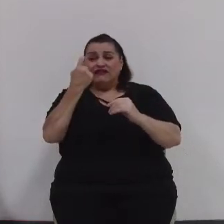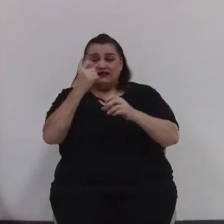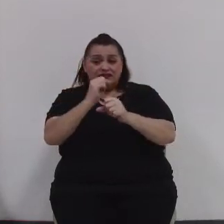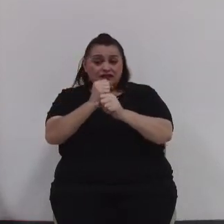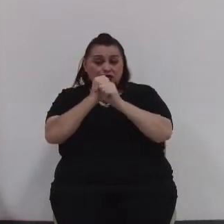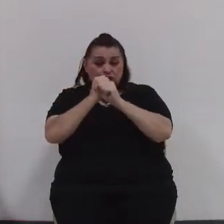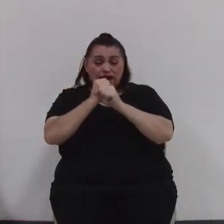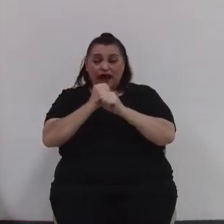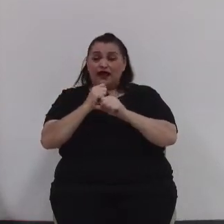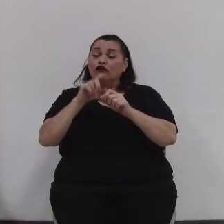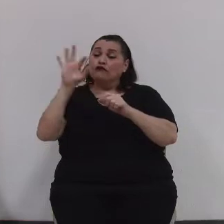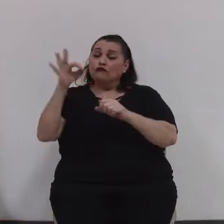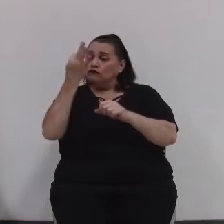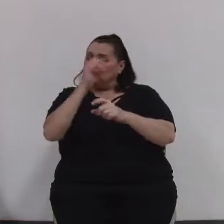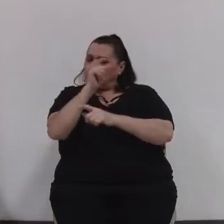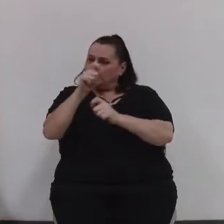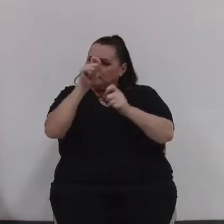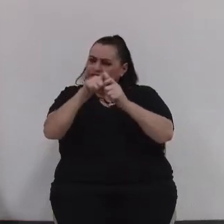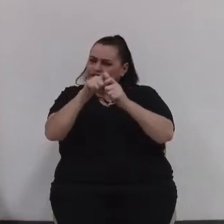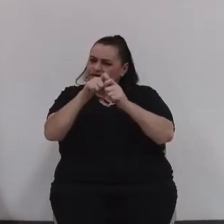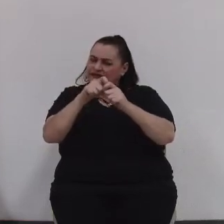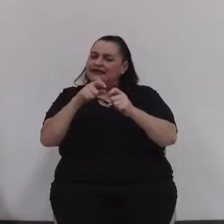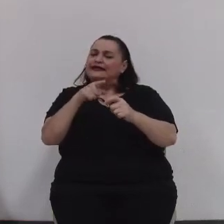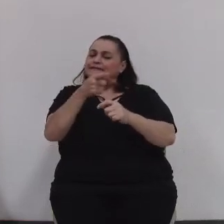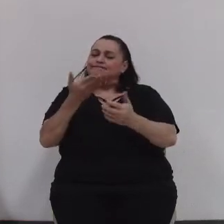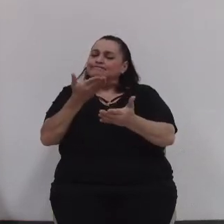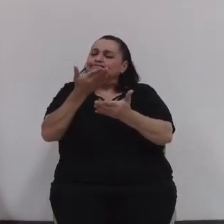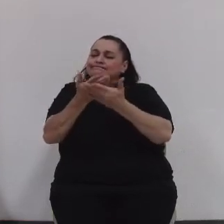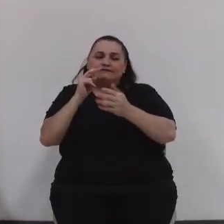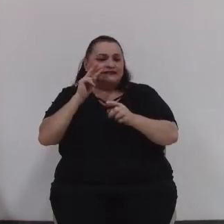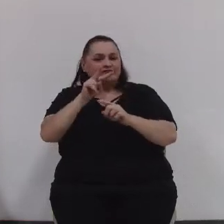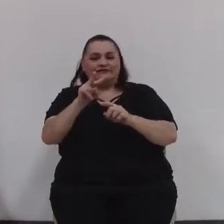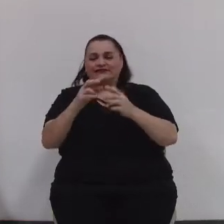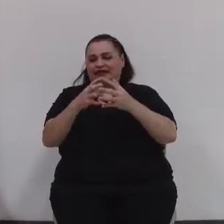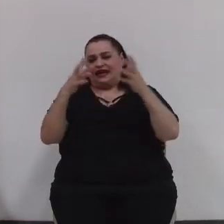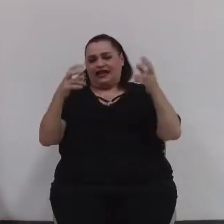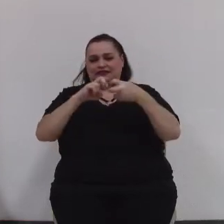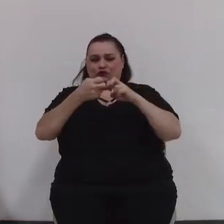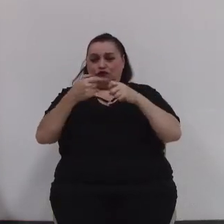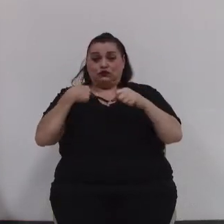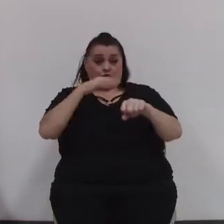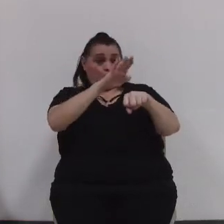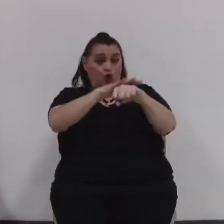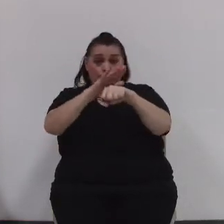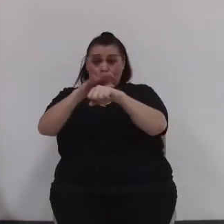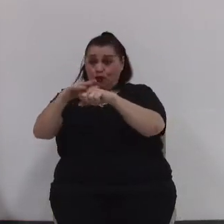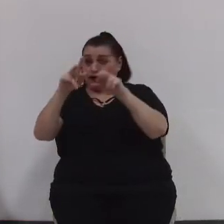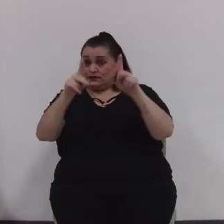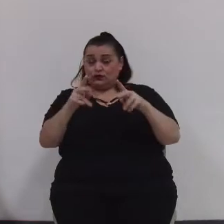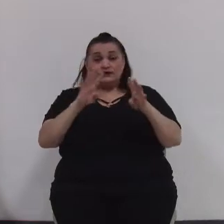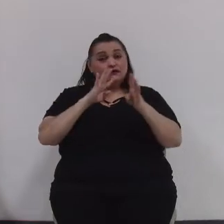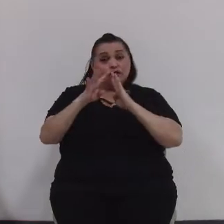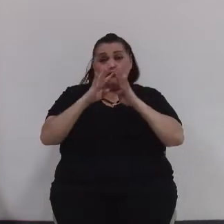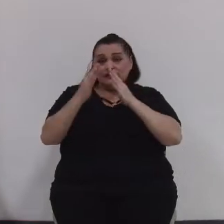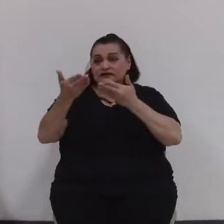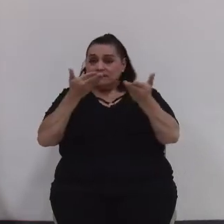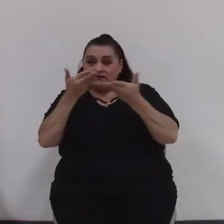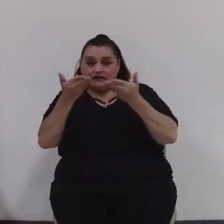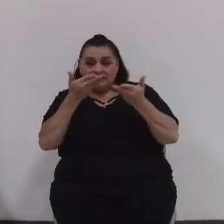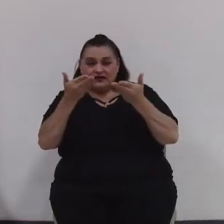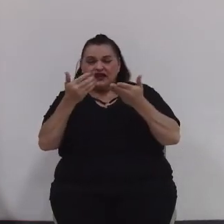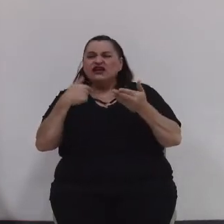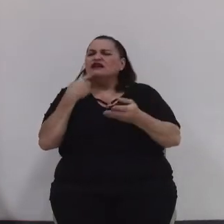concreta en que se manifiesta los grandes problemas. Yo creo que ese es el reconocimiento, porque si uno convoca a la gente a conversar, si lo dice, bueno, ¿y